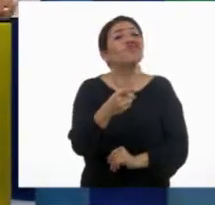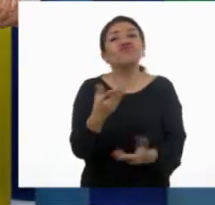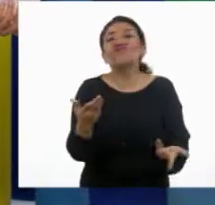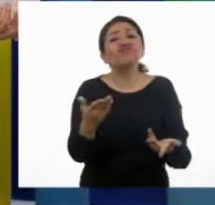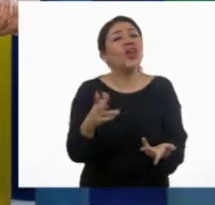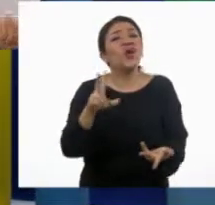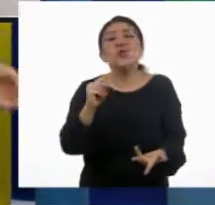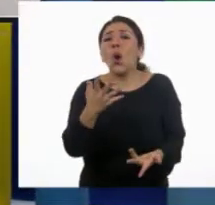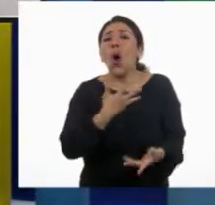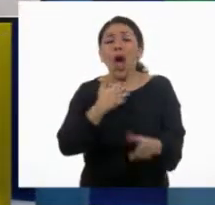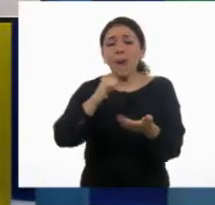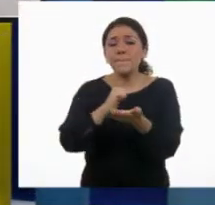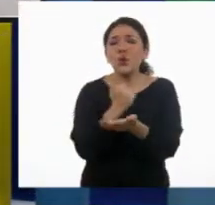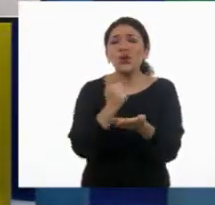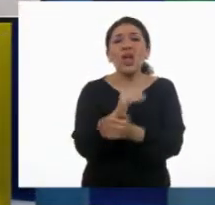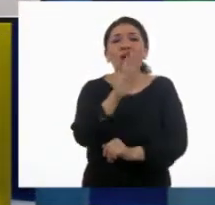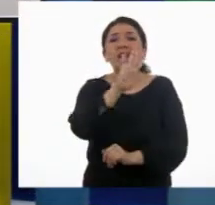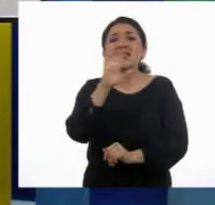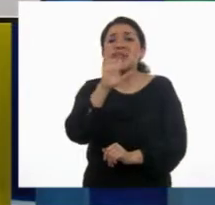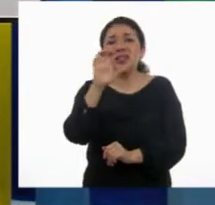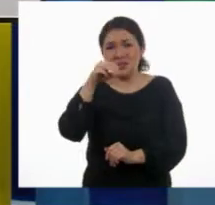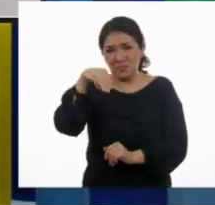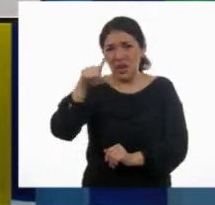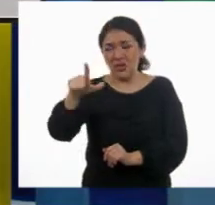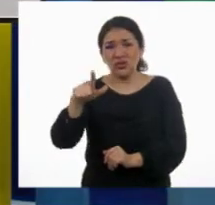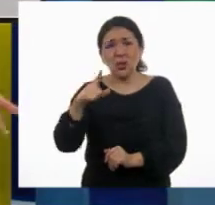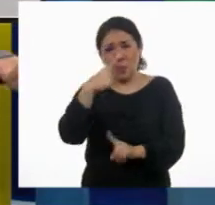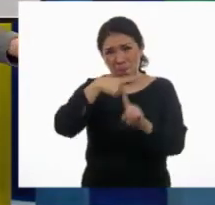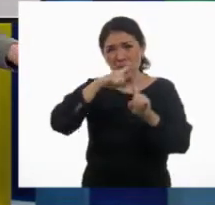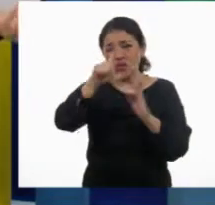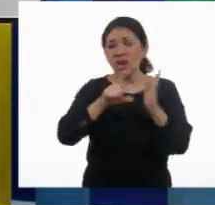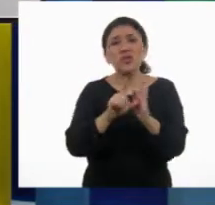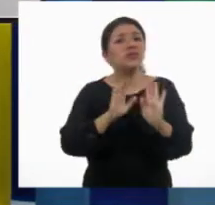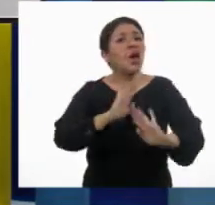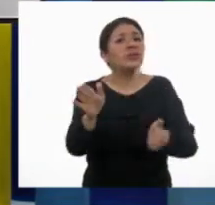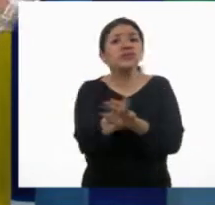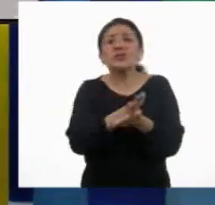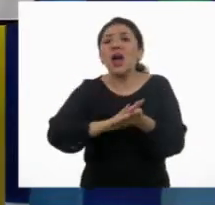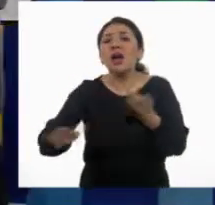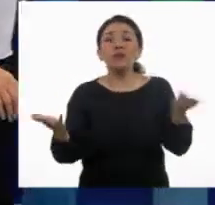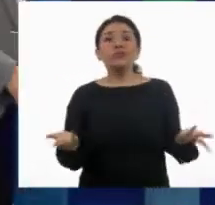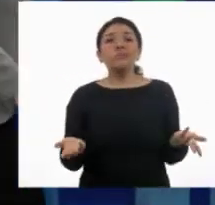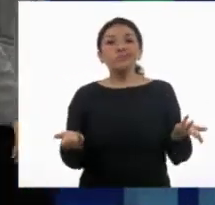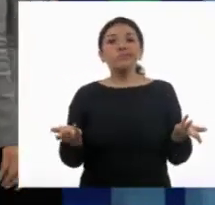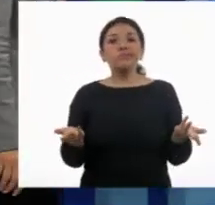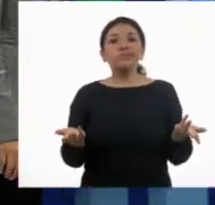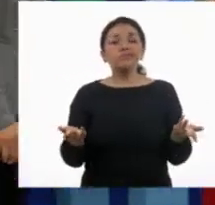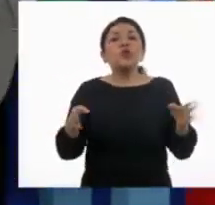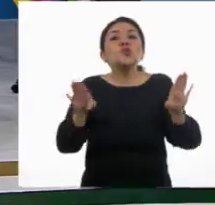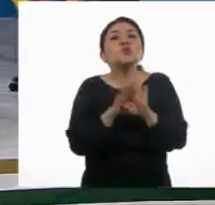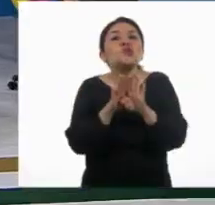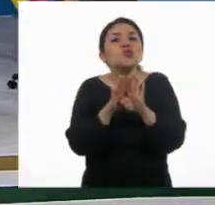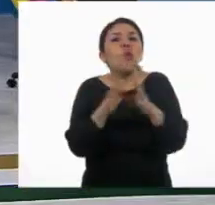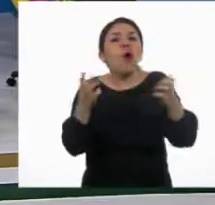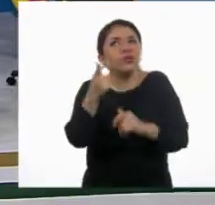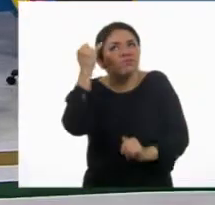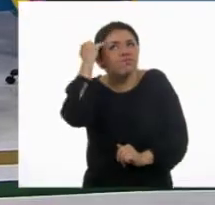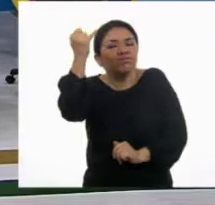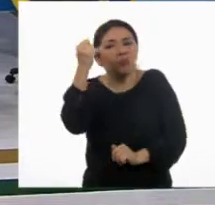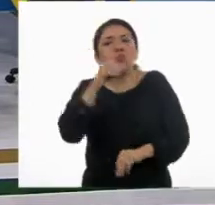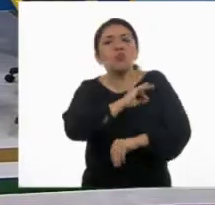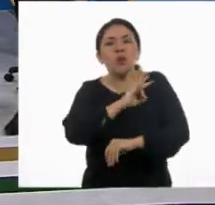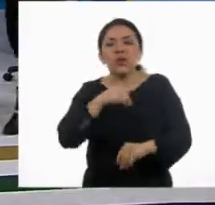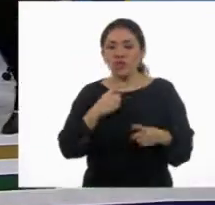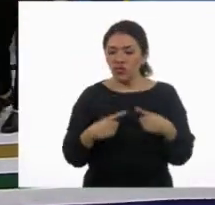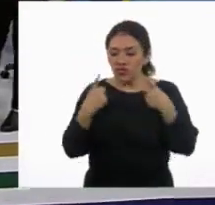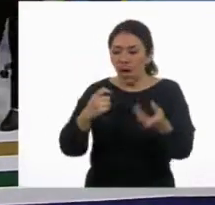tampoco ya no tiene más botellas de medio litro. Entonces, ¿cómo nos quedaría para ya entregar